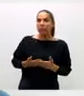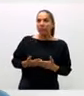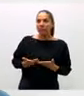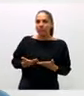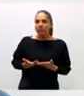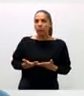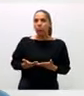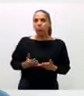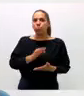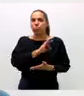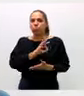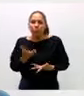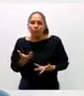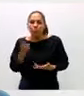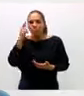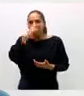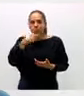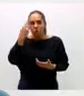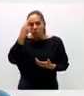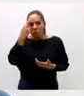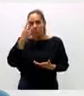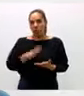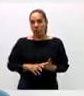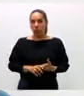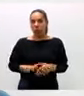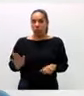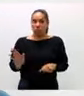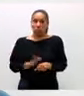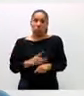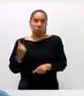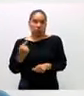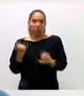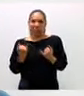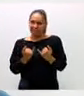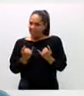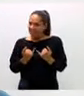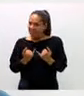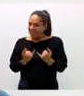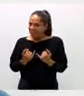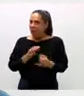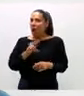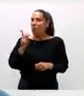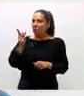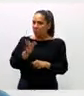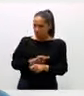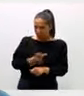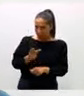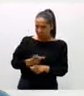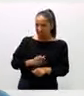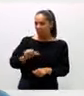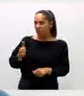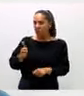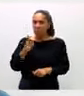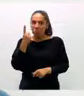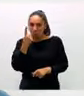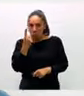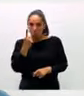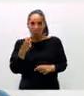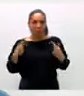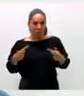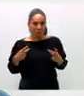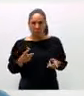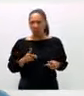y hay una de las partes que no quiere la mediación, y entonces si no quiere la mediación, ahí quizás sí tenemos que